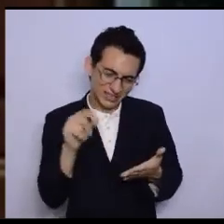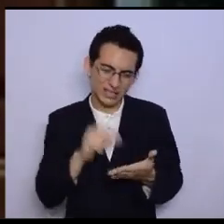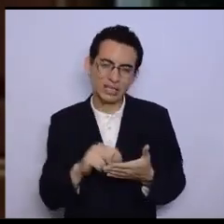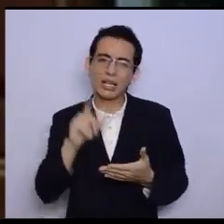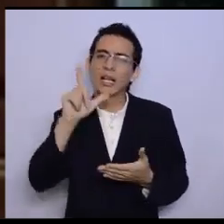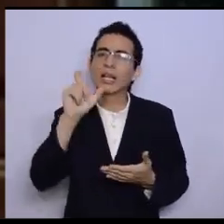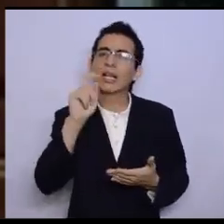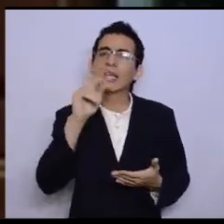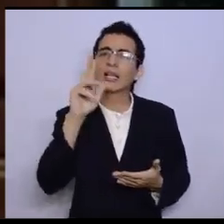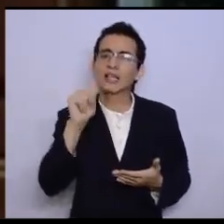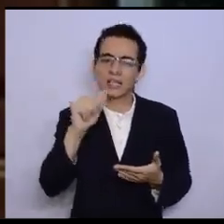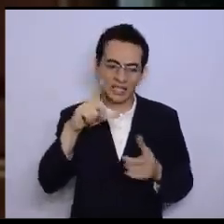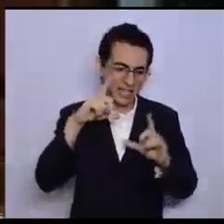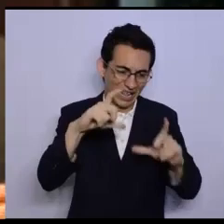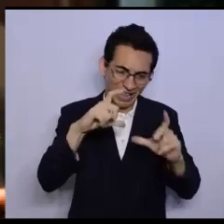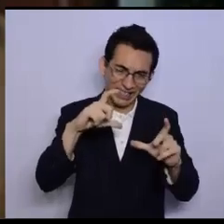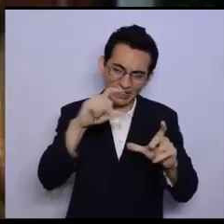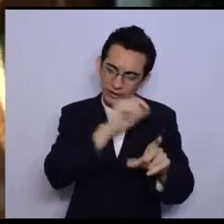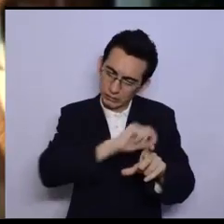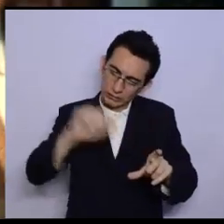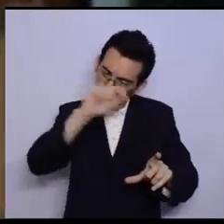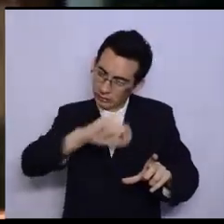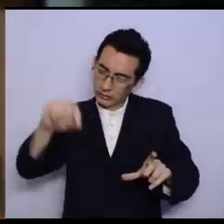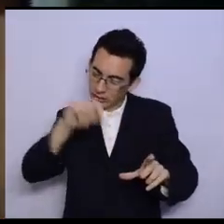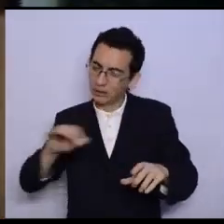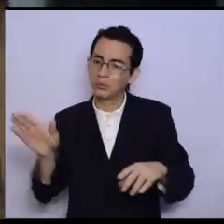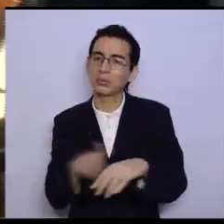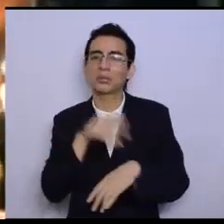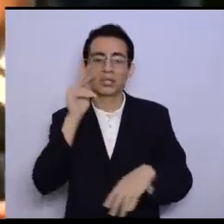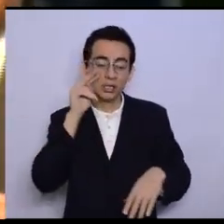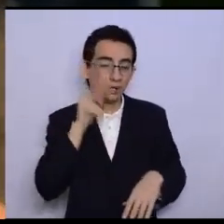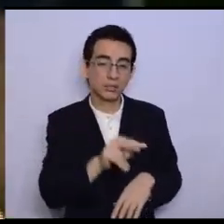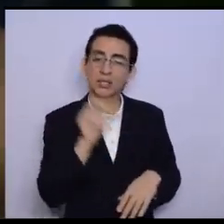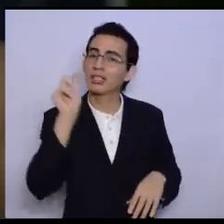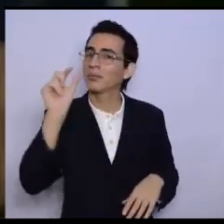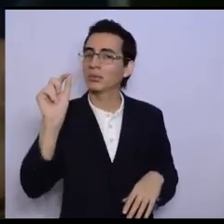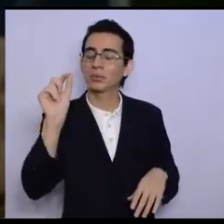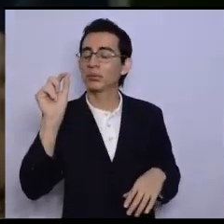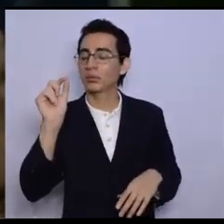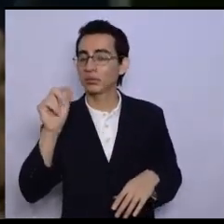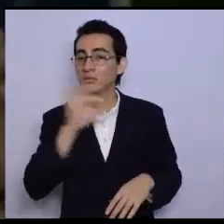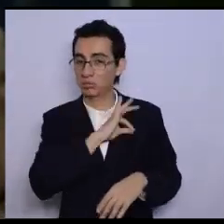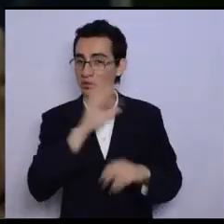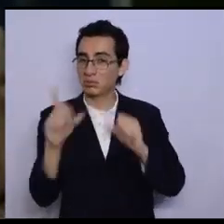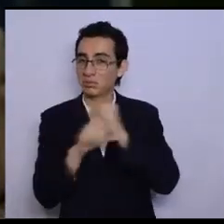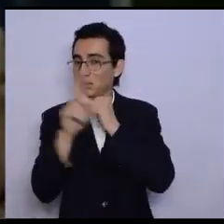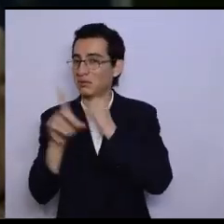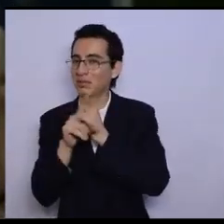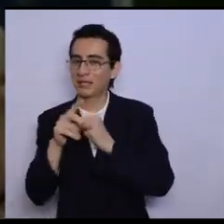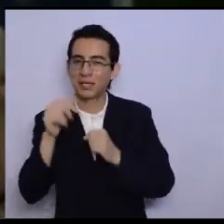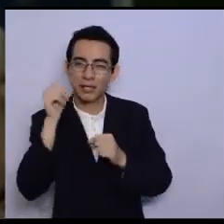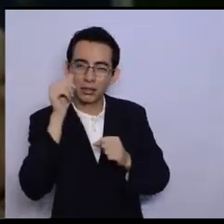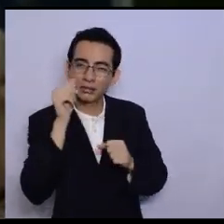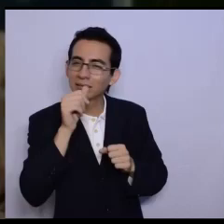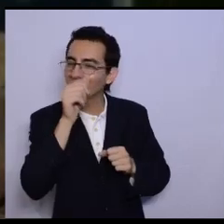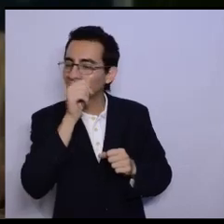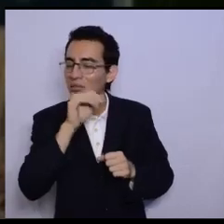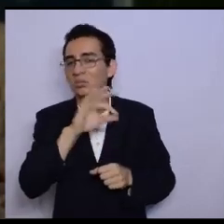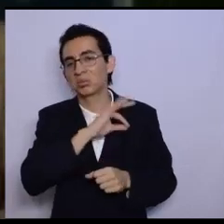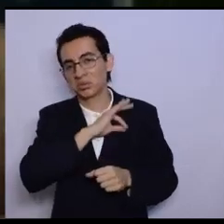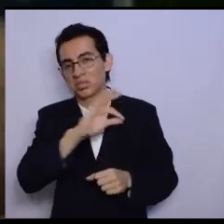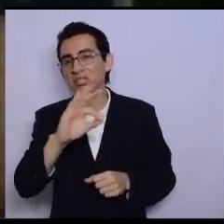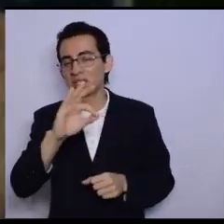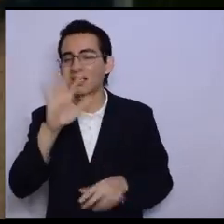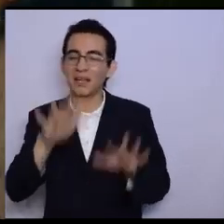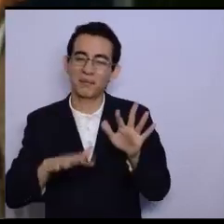letras. Bueno, el problema en la vista pudieron causar dolores de cabeza muy